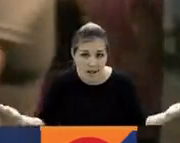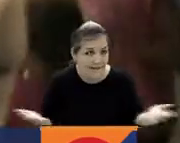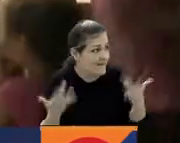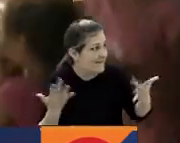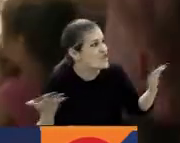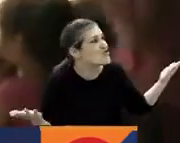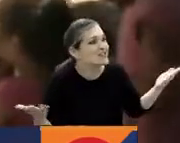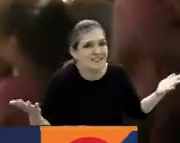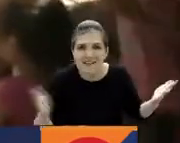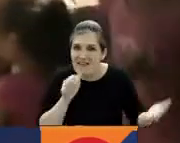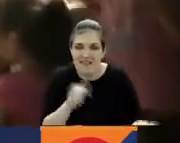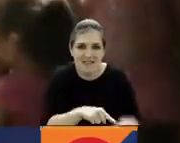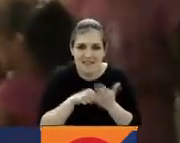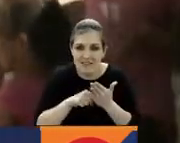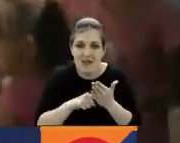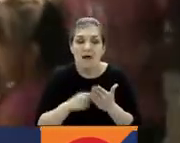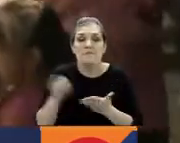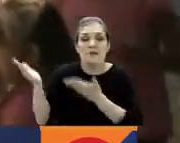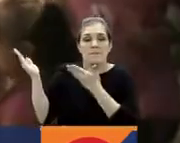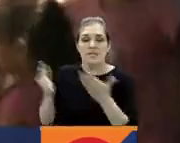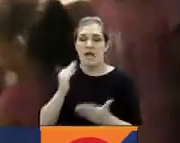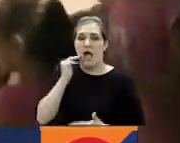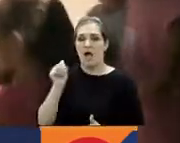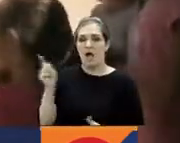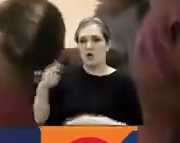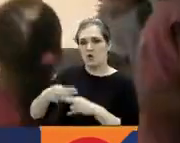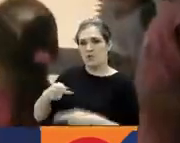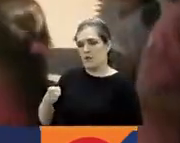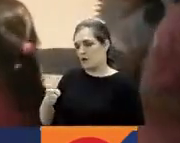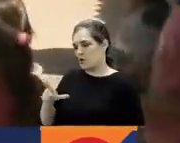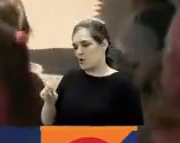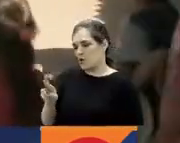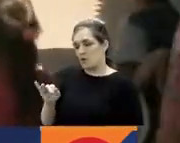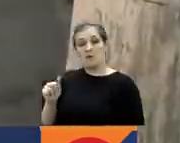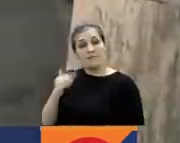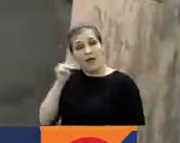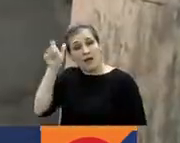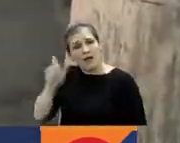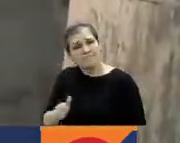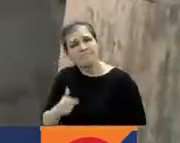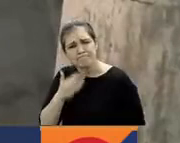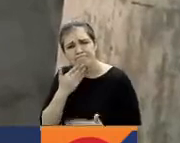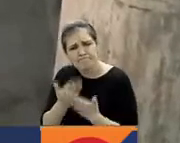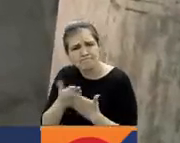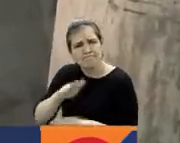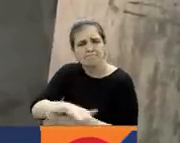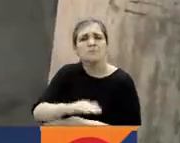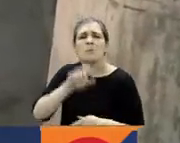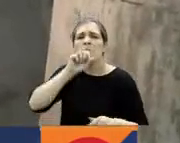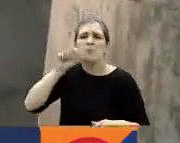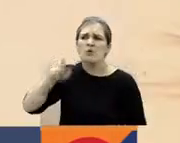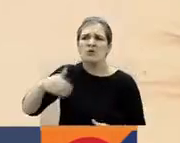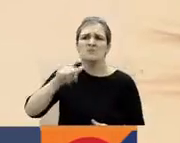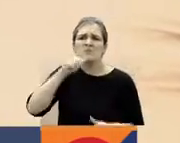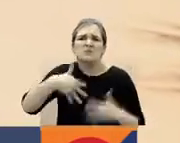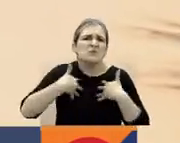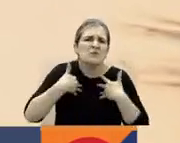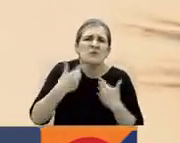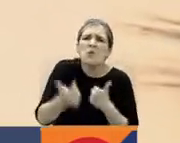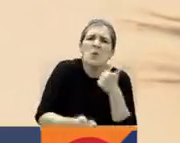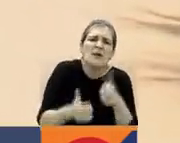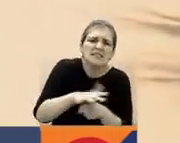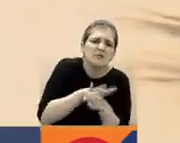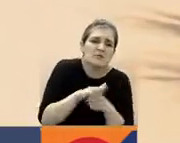líquido. Le damos la bienvenida a la señora Gloria, a RTVC Noticias. Señora Gloria, ¿cuál es la situación que están padeciendo en estos momentos?